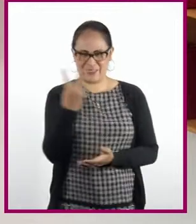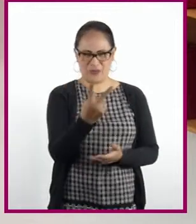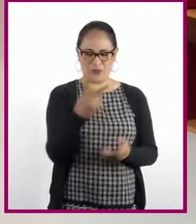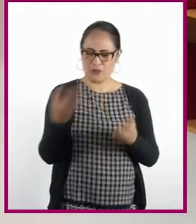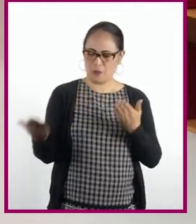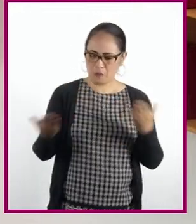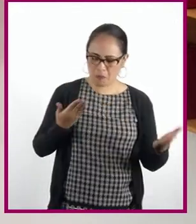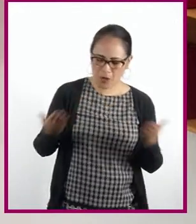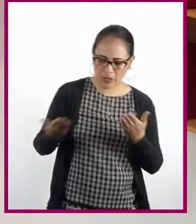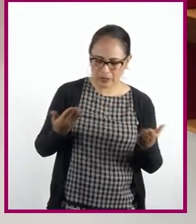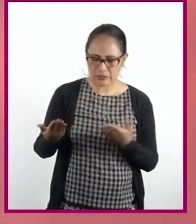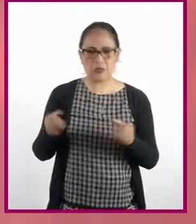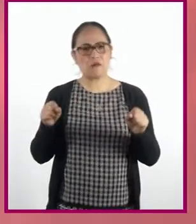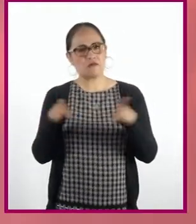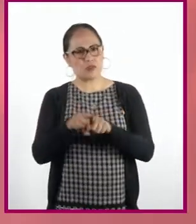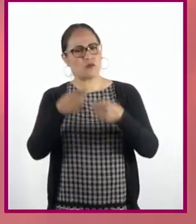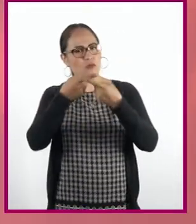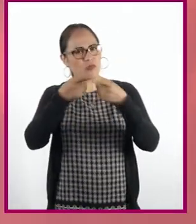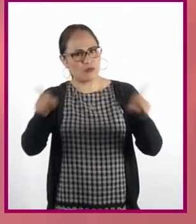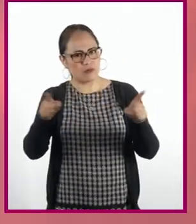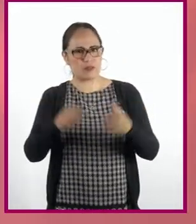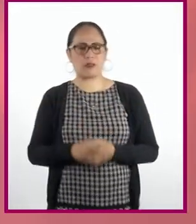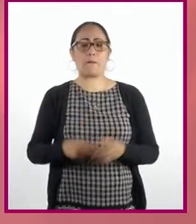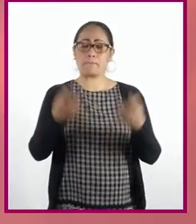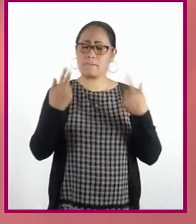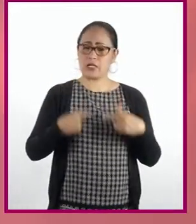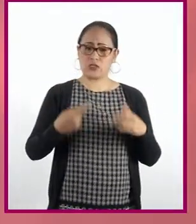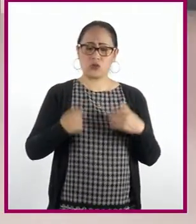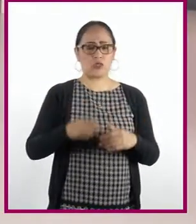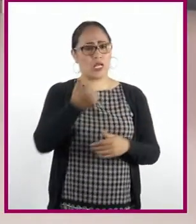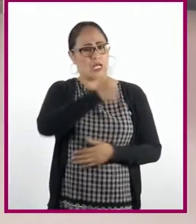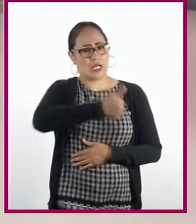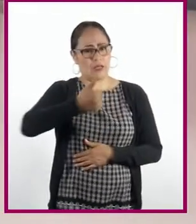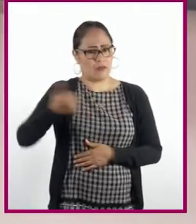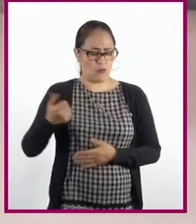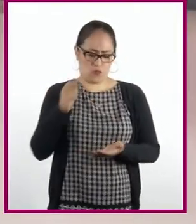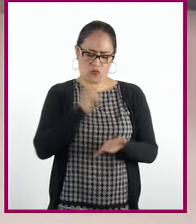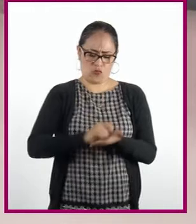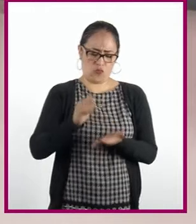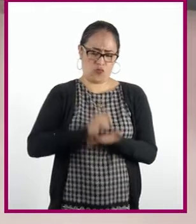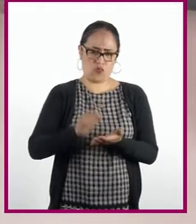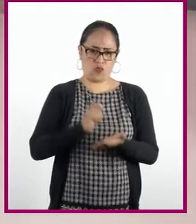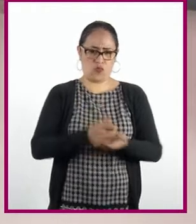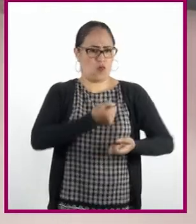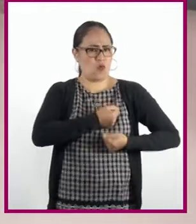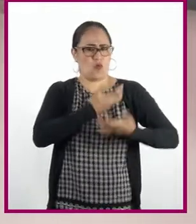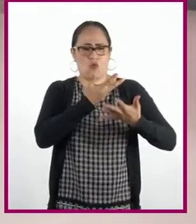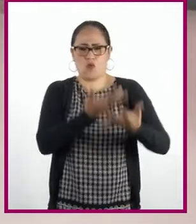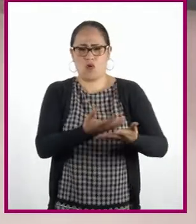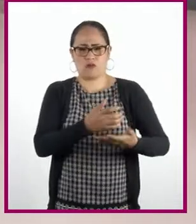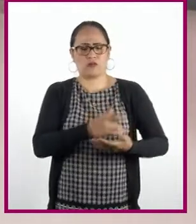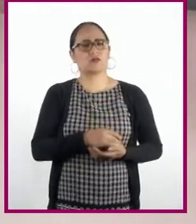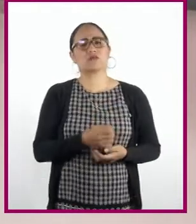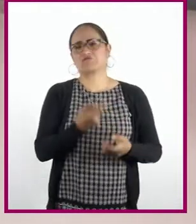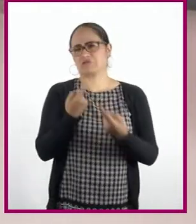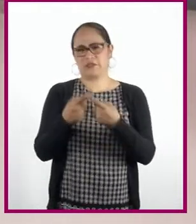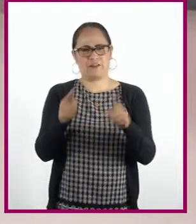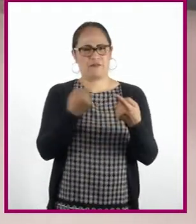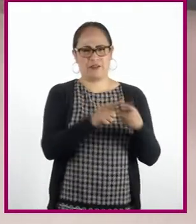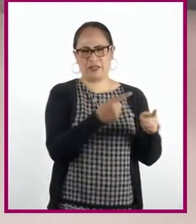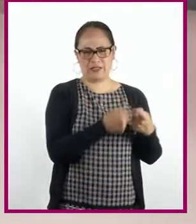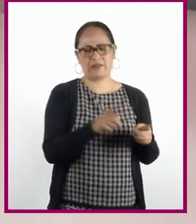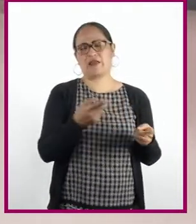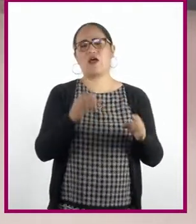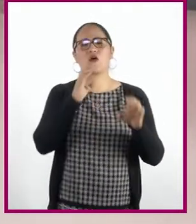y diferencias, pues además de que cada persona redacta y se expresa de distinta manera, cada una de las